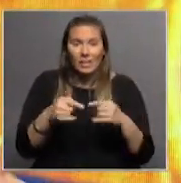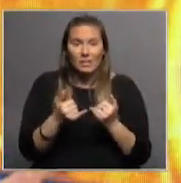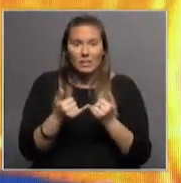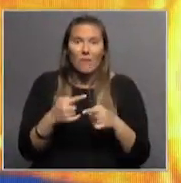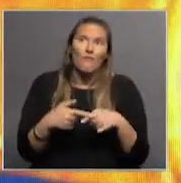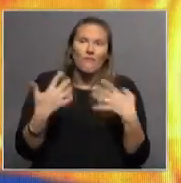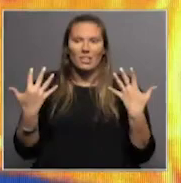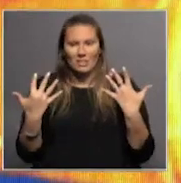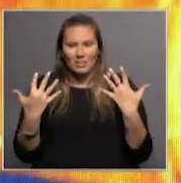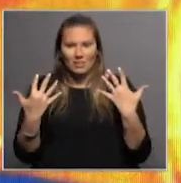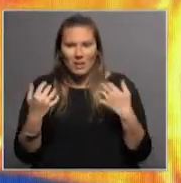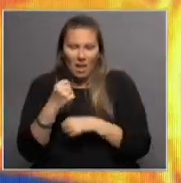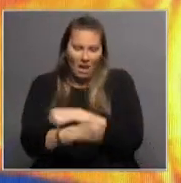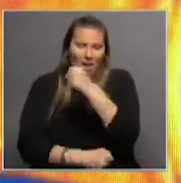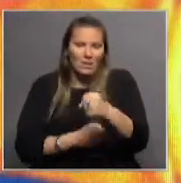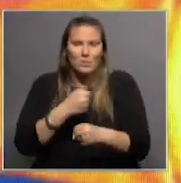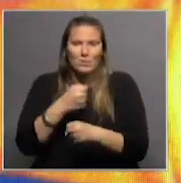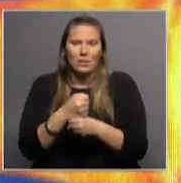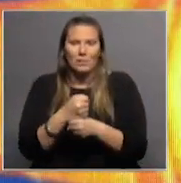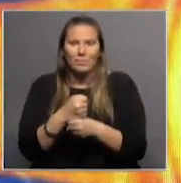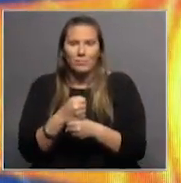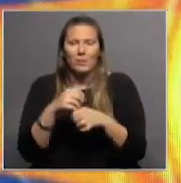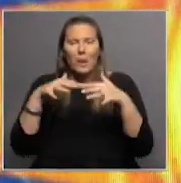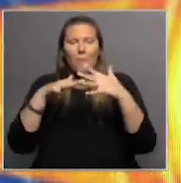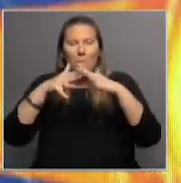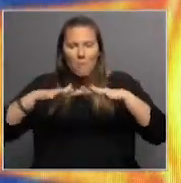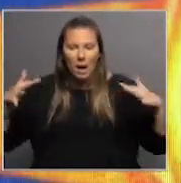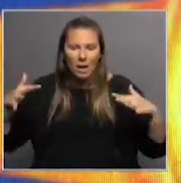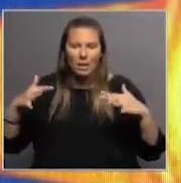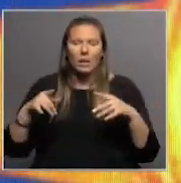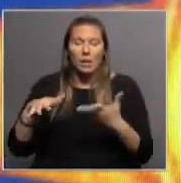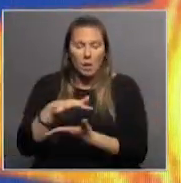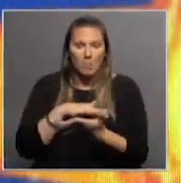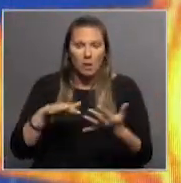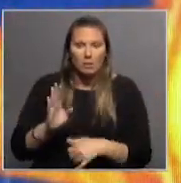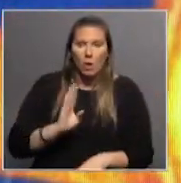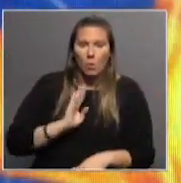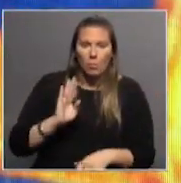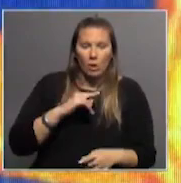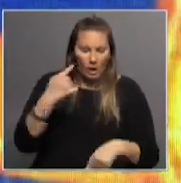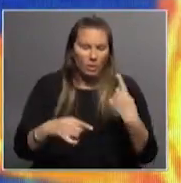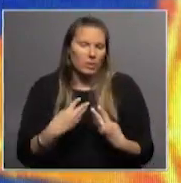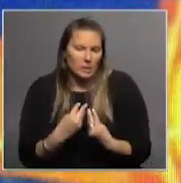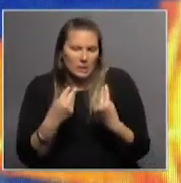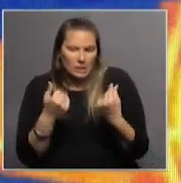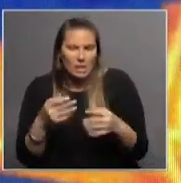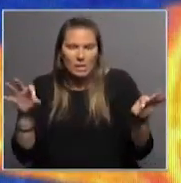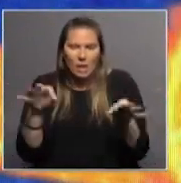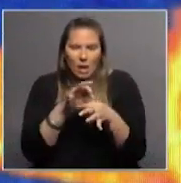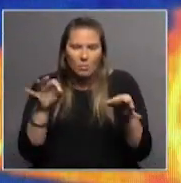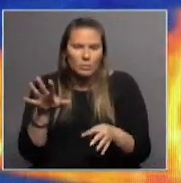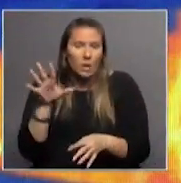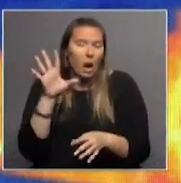festival anual que es marea que es para dar espacio a mujeres y disidencias de la música y del audiovisual